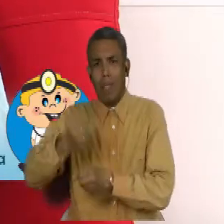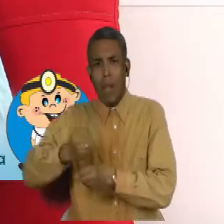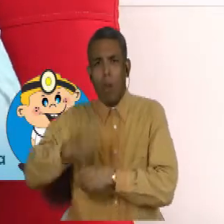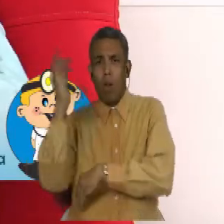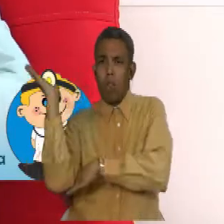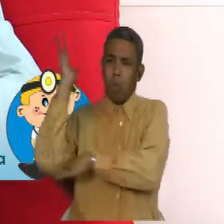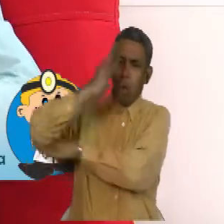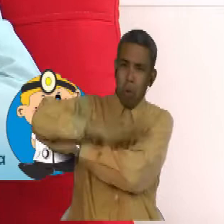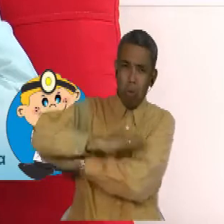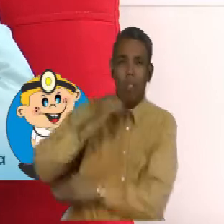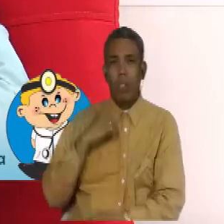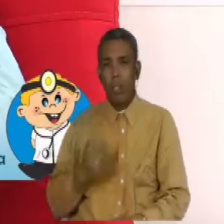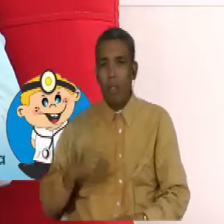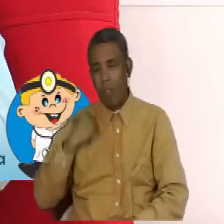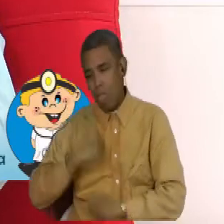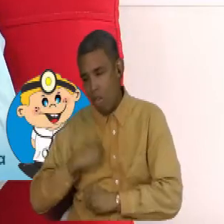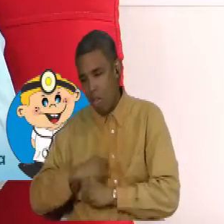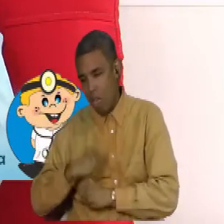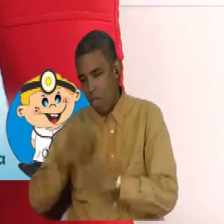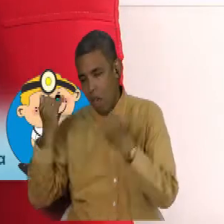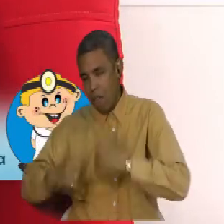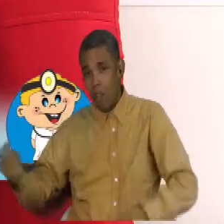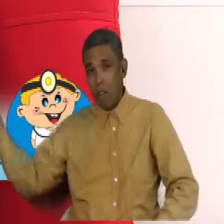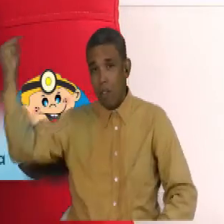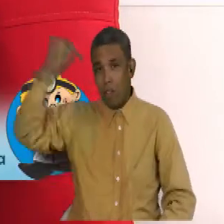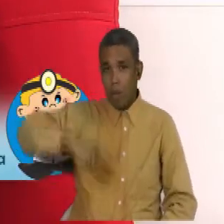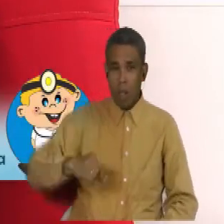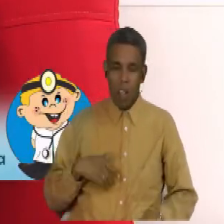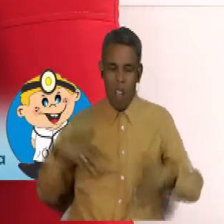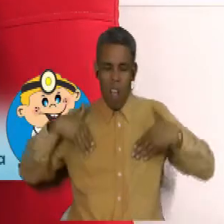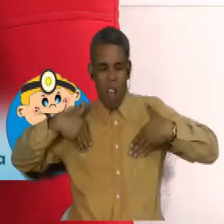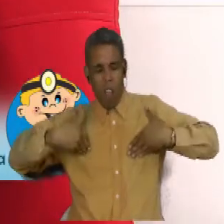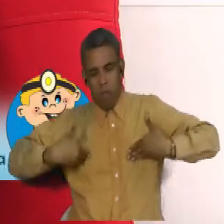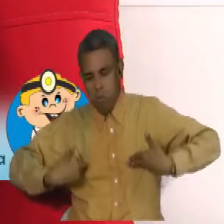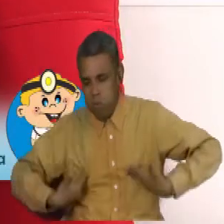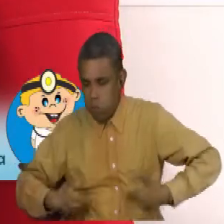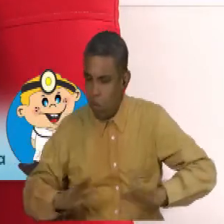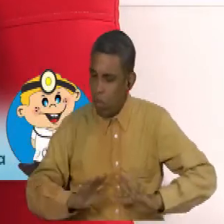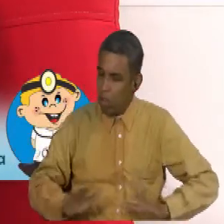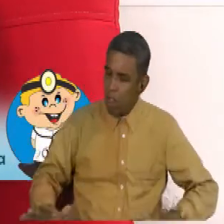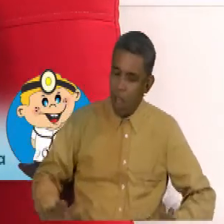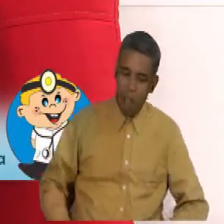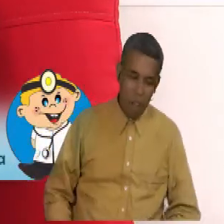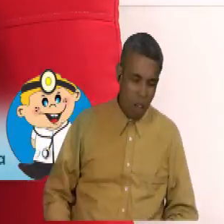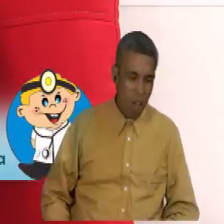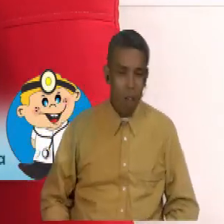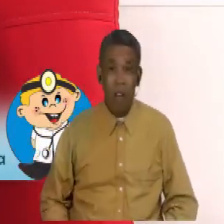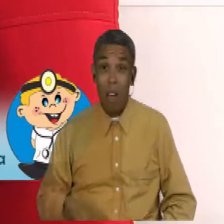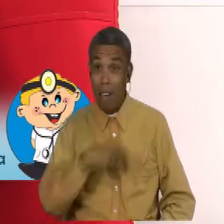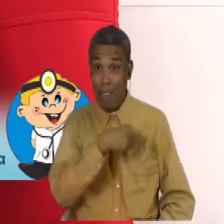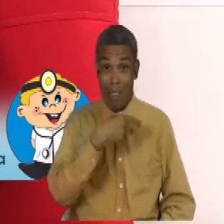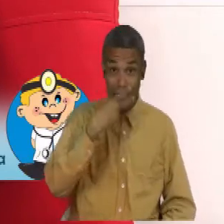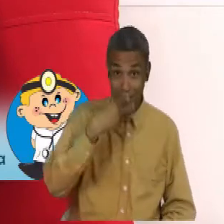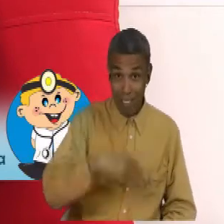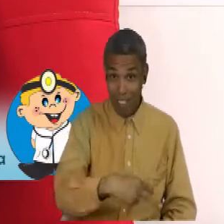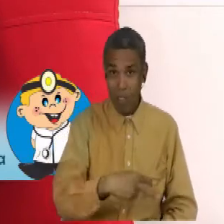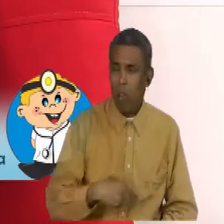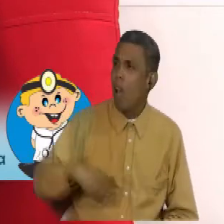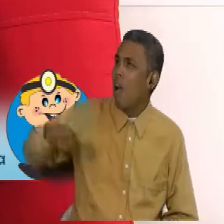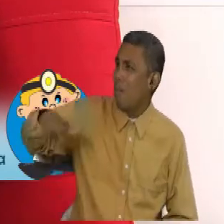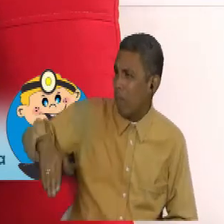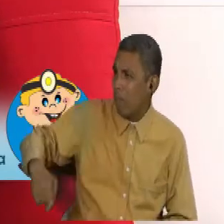al parque con el niño a jugar. Entonces son las abuelas y los abuelos que ya tenemos una